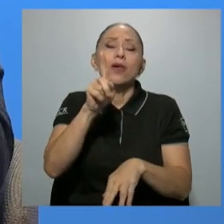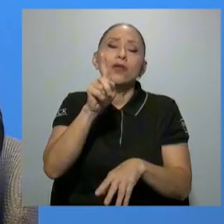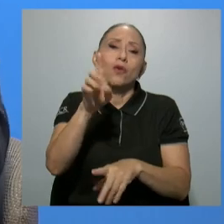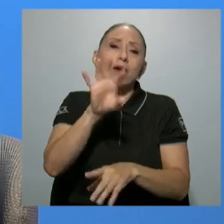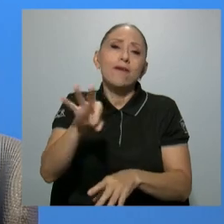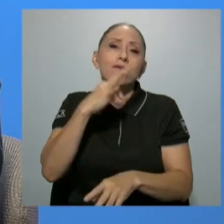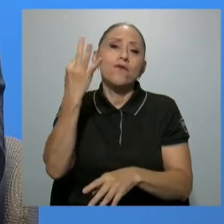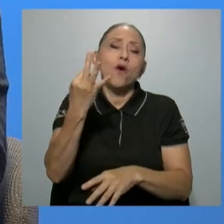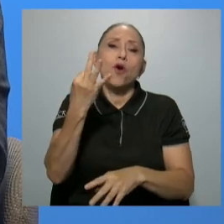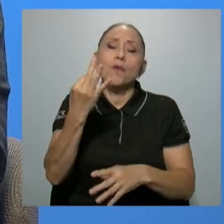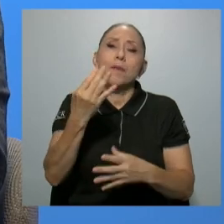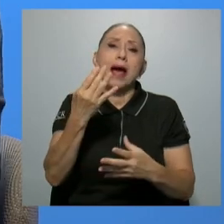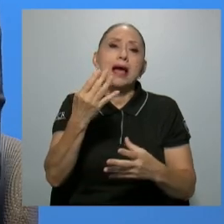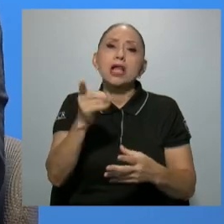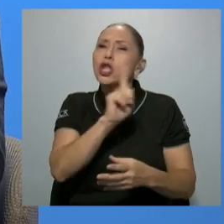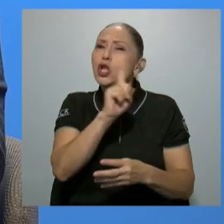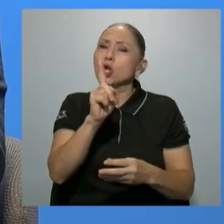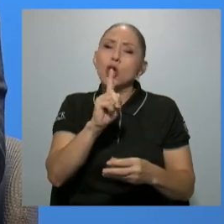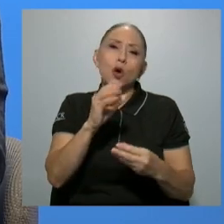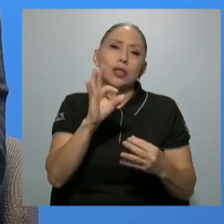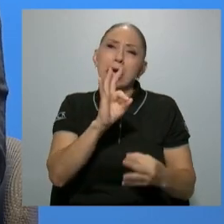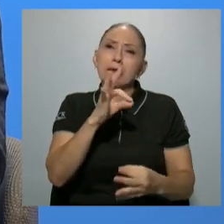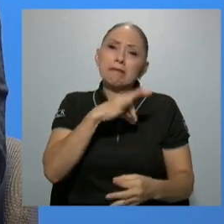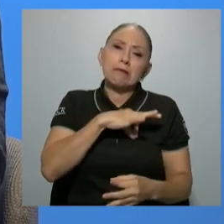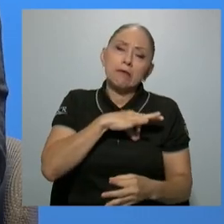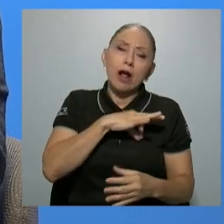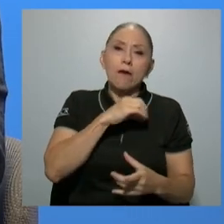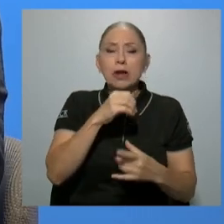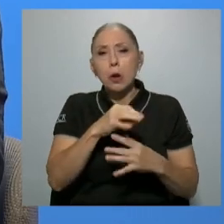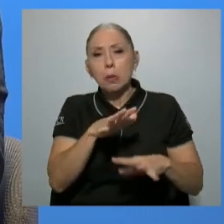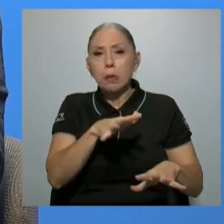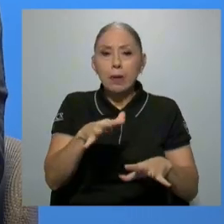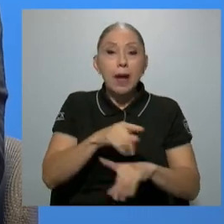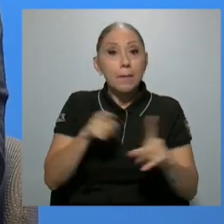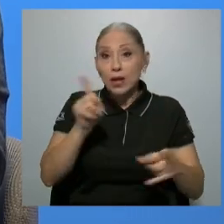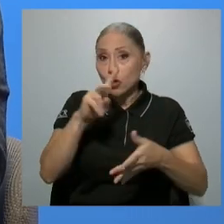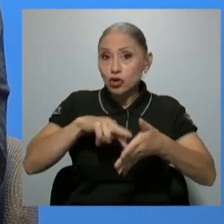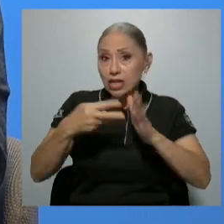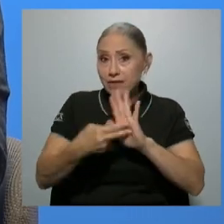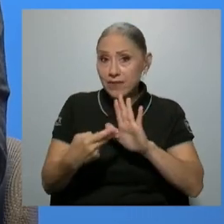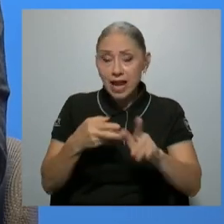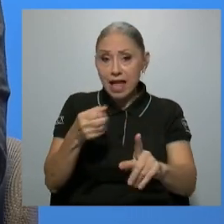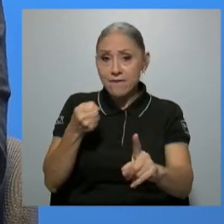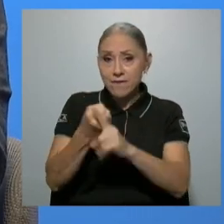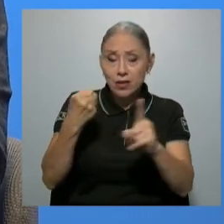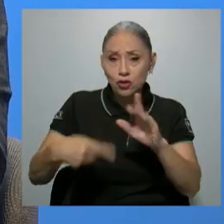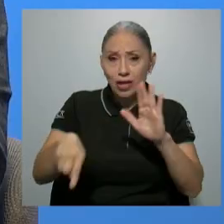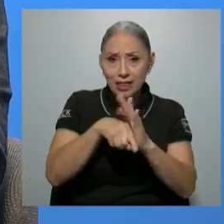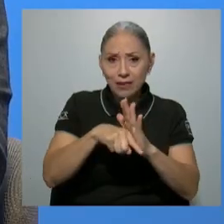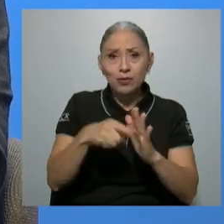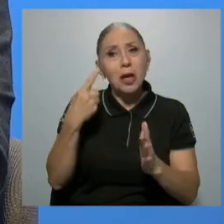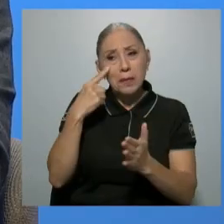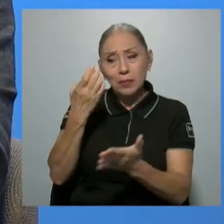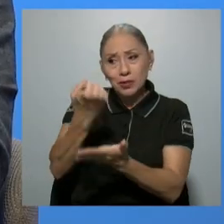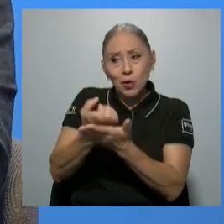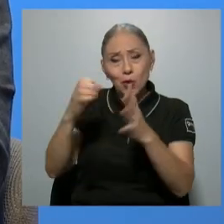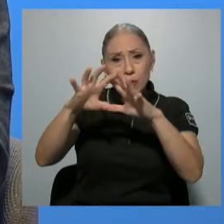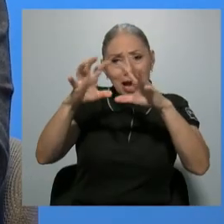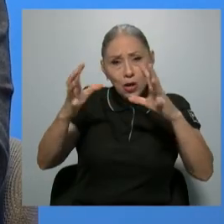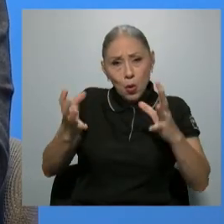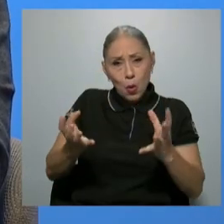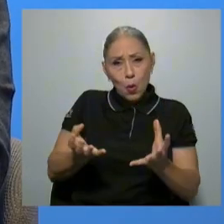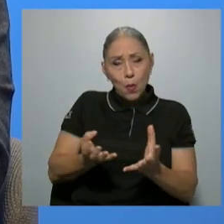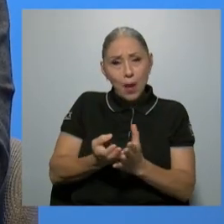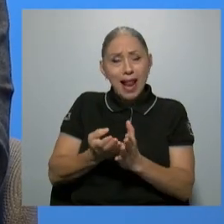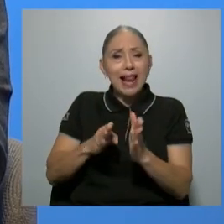pero eso no significa que no vayan a haber efectos negativos. Es decir, vamos a ver una economía global creciendo menos, hay mucha